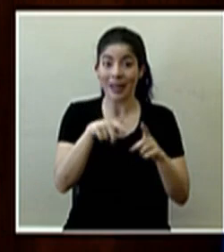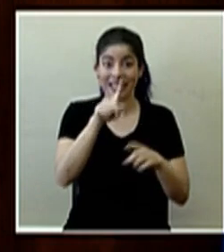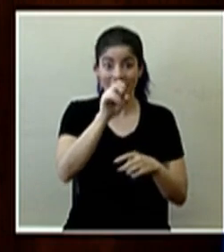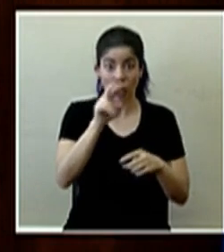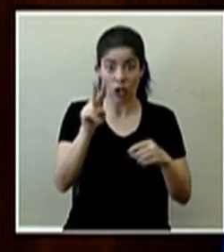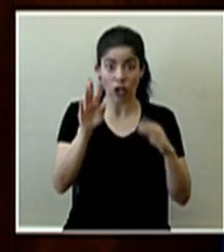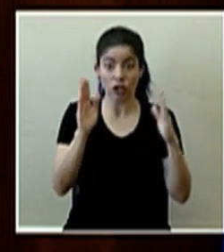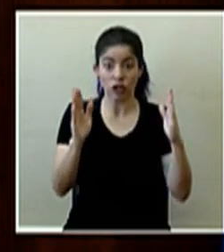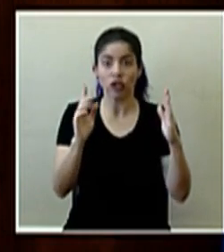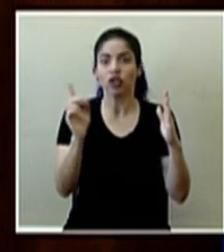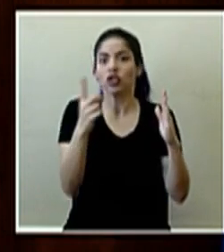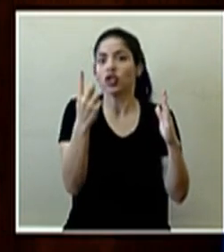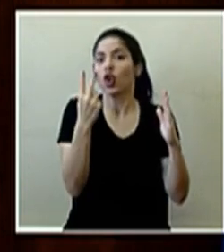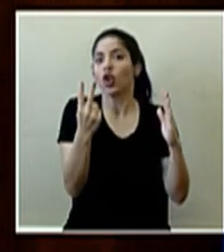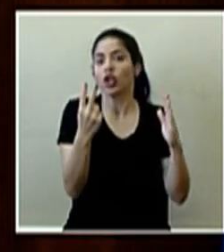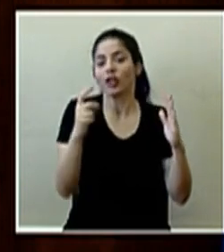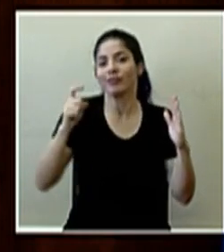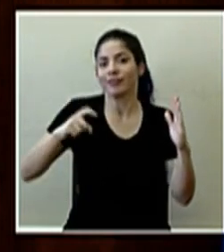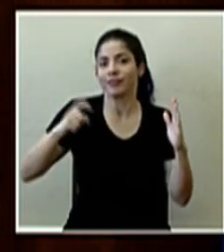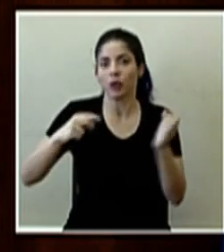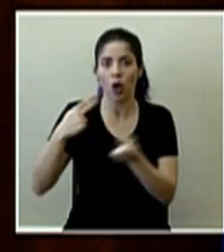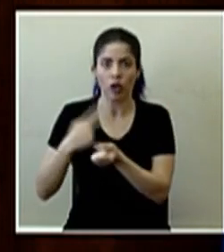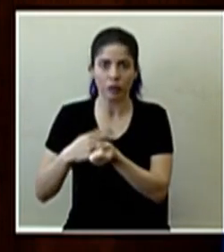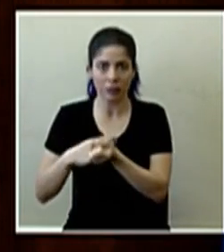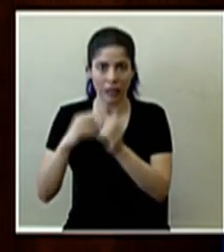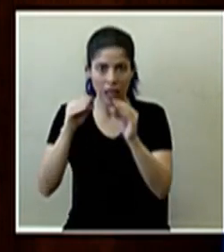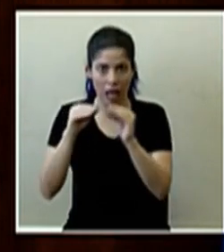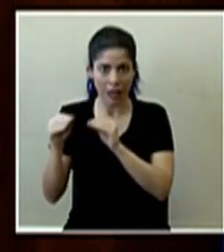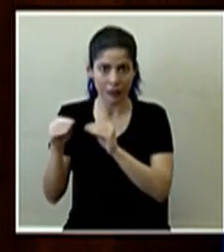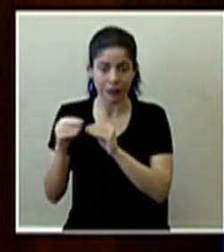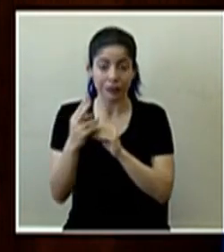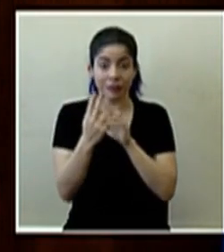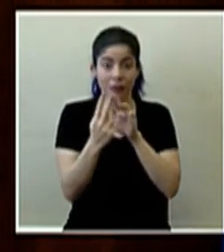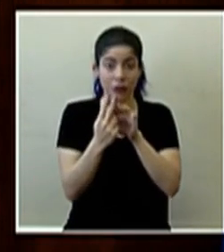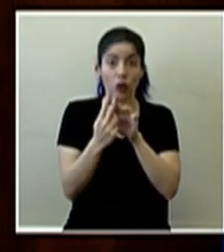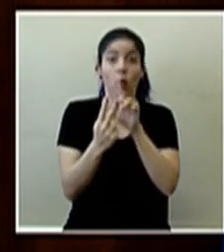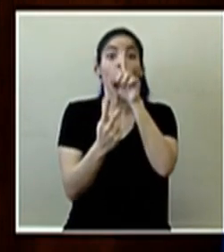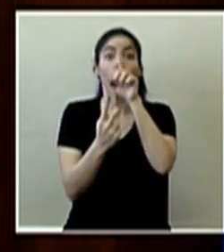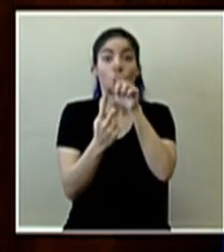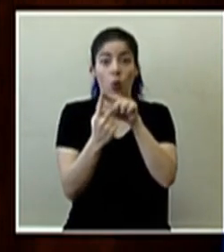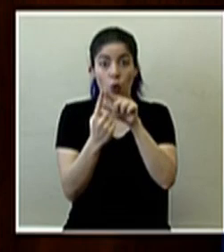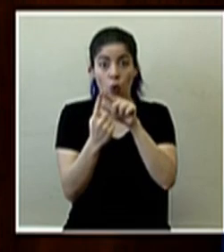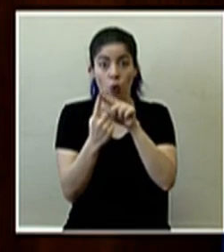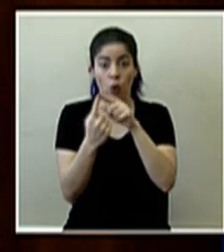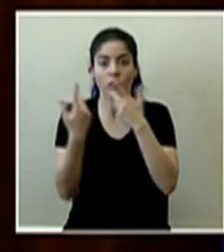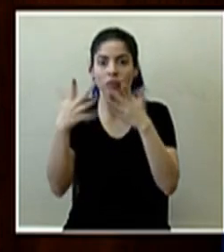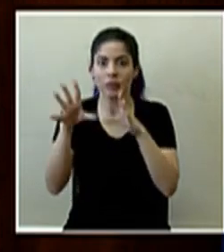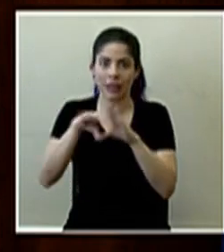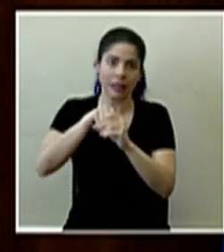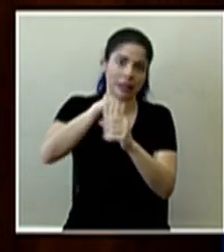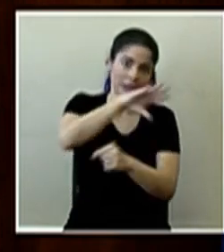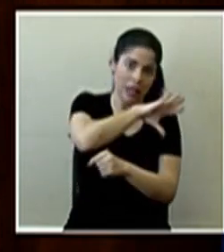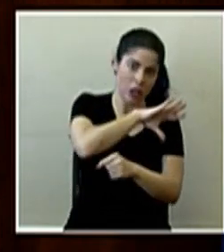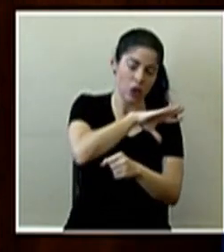2 han requerido de hospitalización. Uno de esos funcionarios ya egresó del